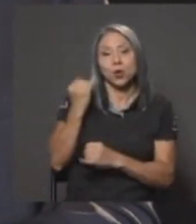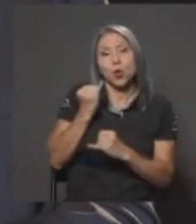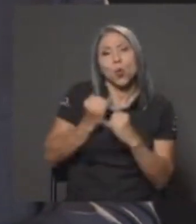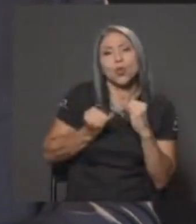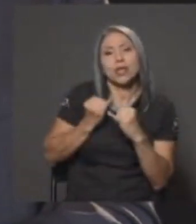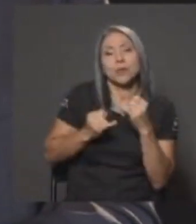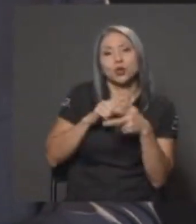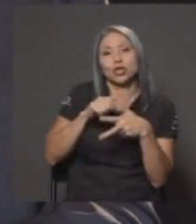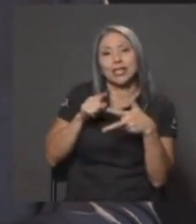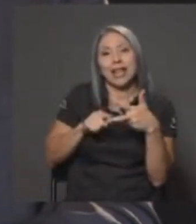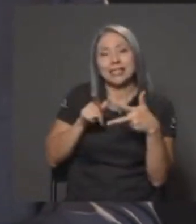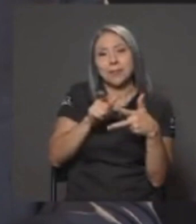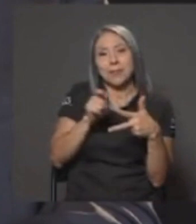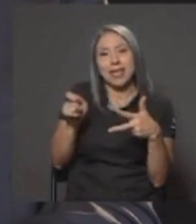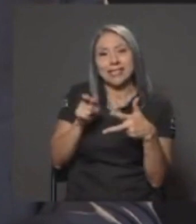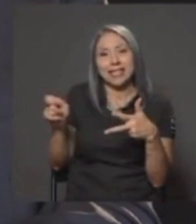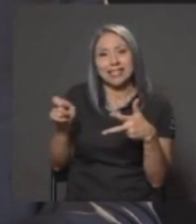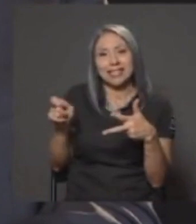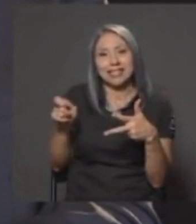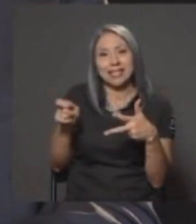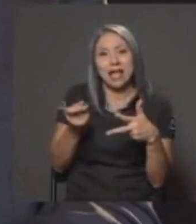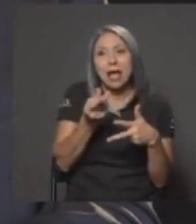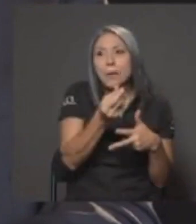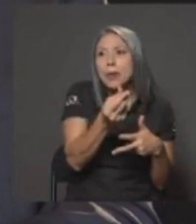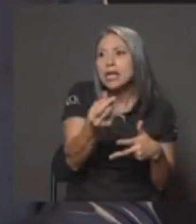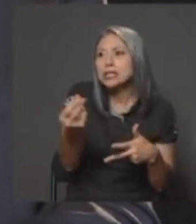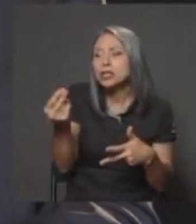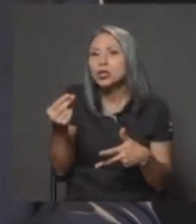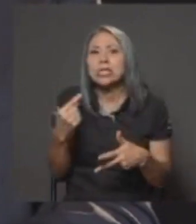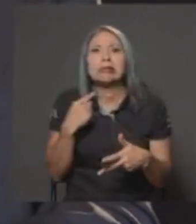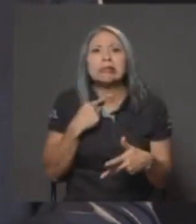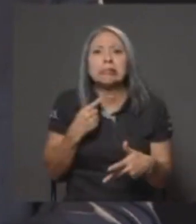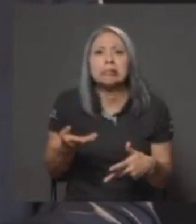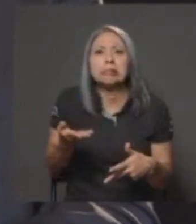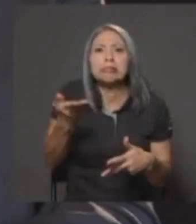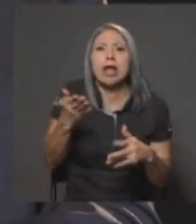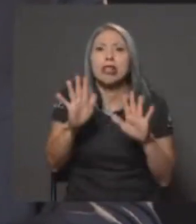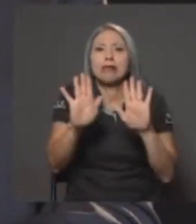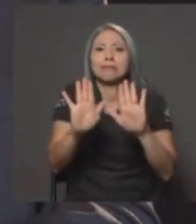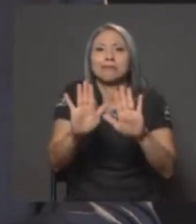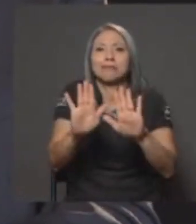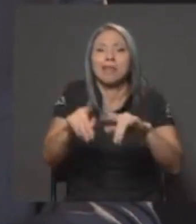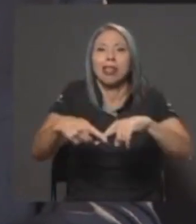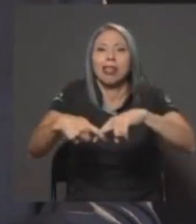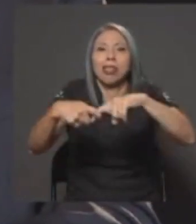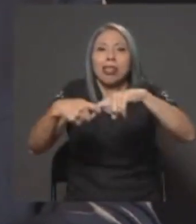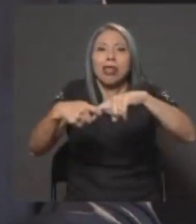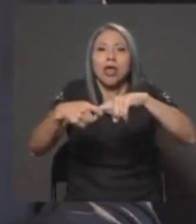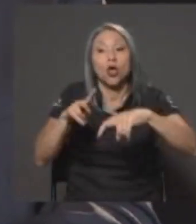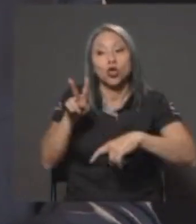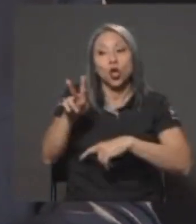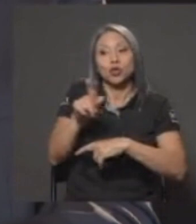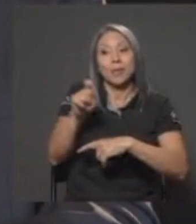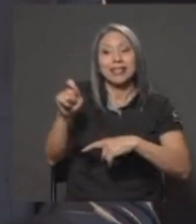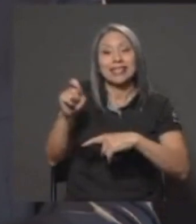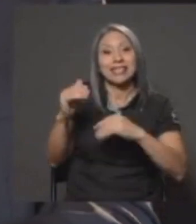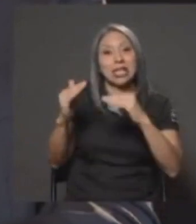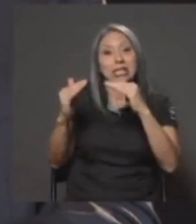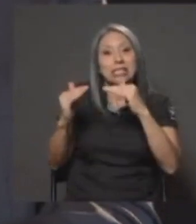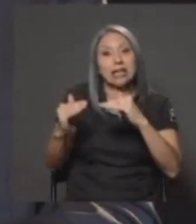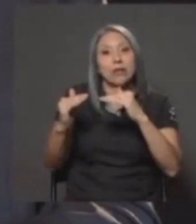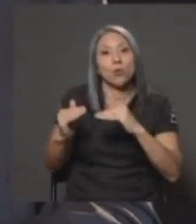anterior, la inflación, los precios dejaron de crecer, inclusive hubo 2 meses donde se